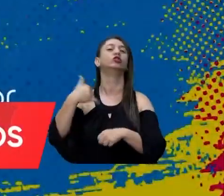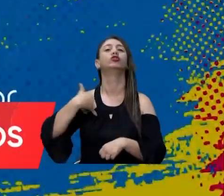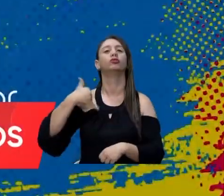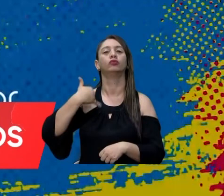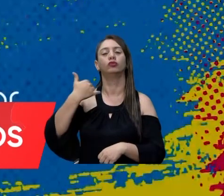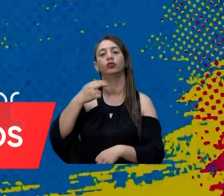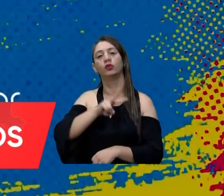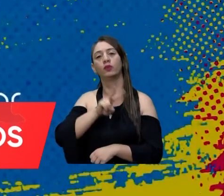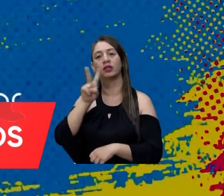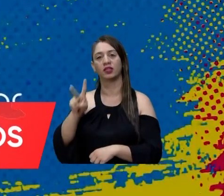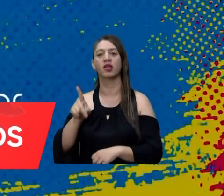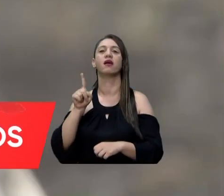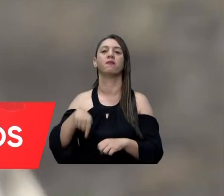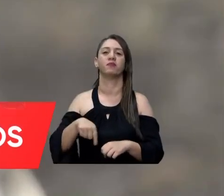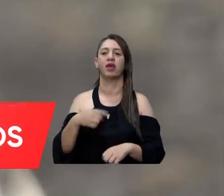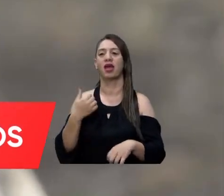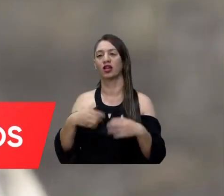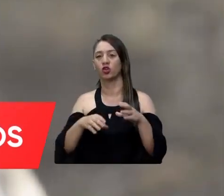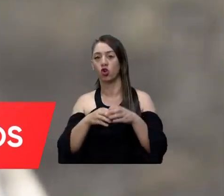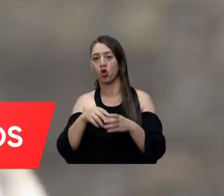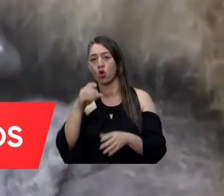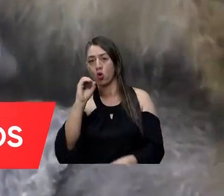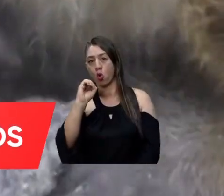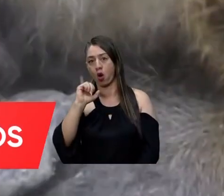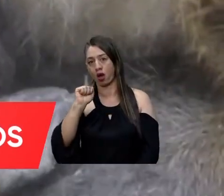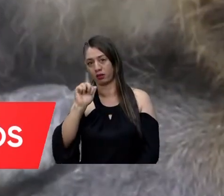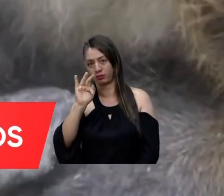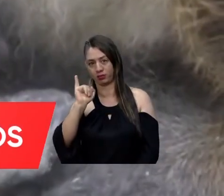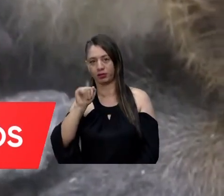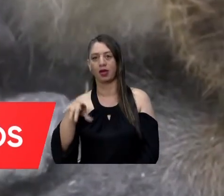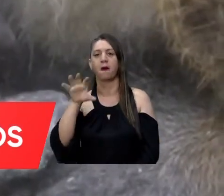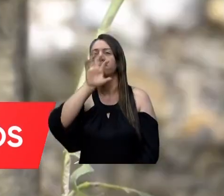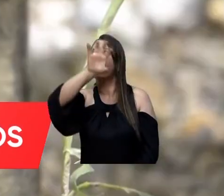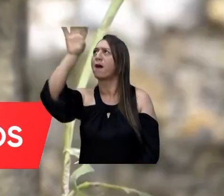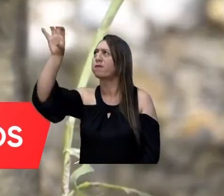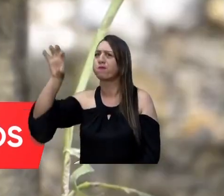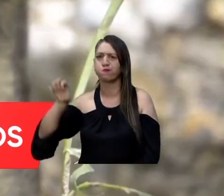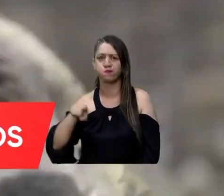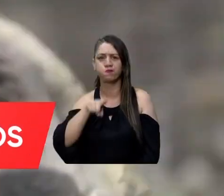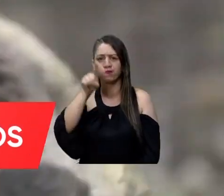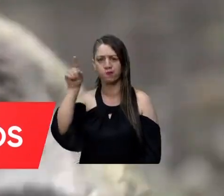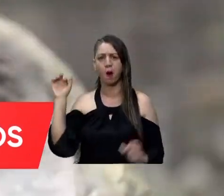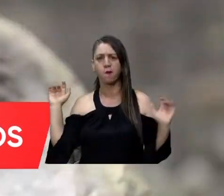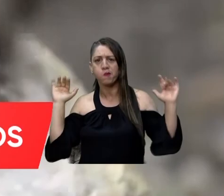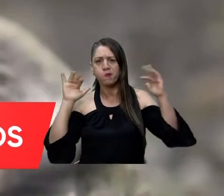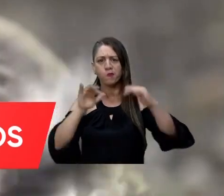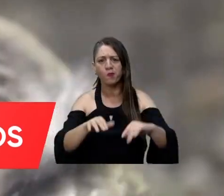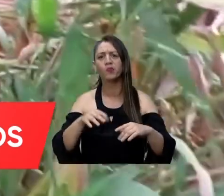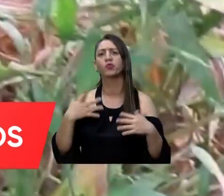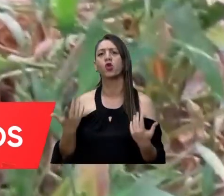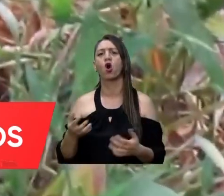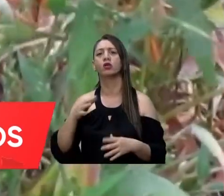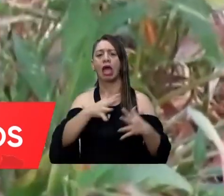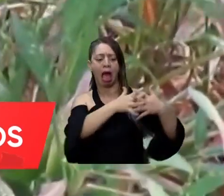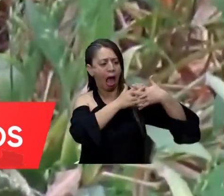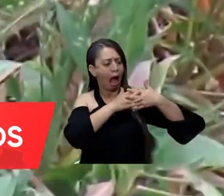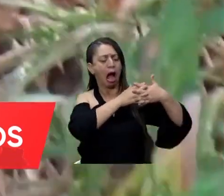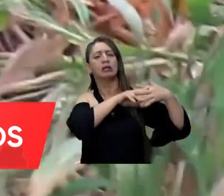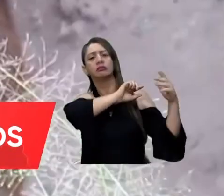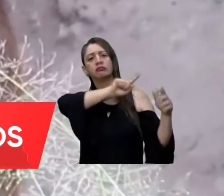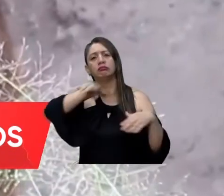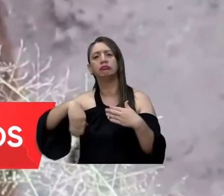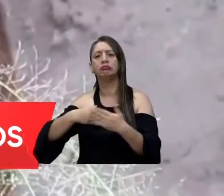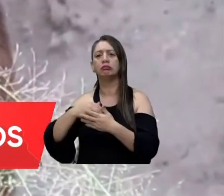es un cusumbo también llamado coatí que representará a todos los países presentes en el certamen, pues habita desde Estados Unidos hasta el